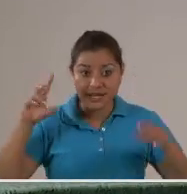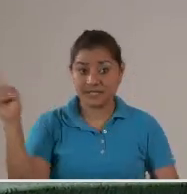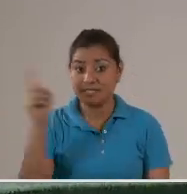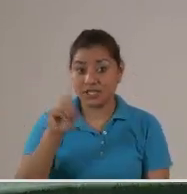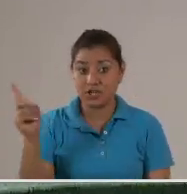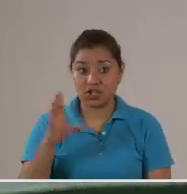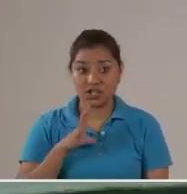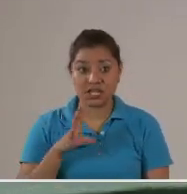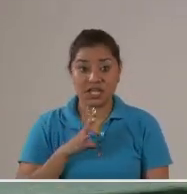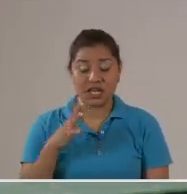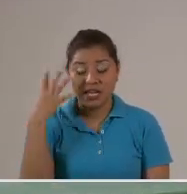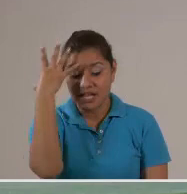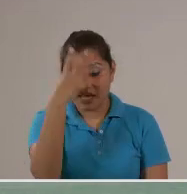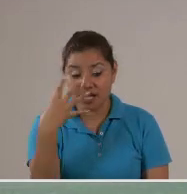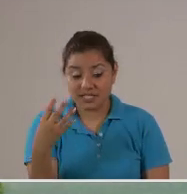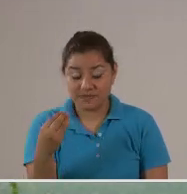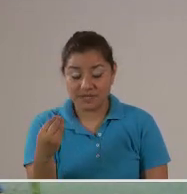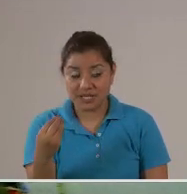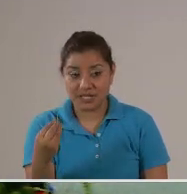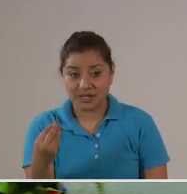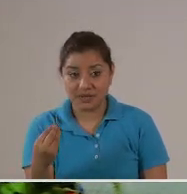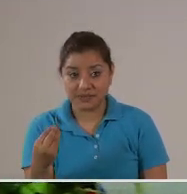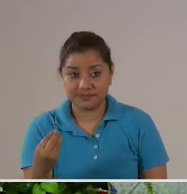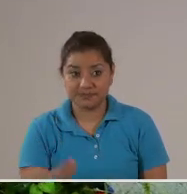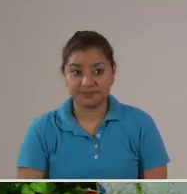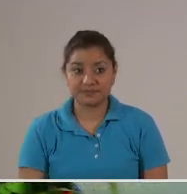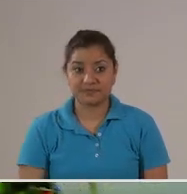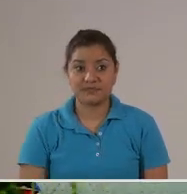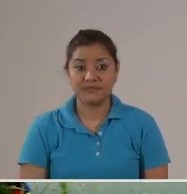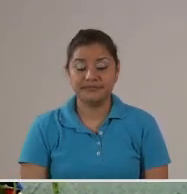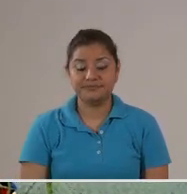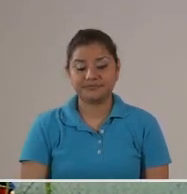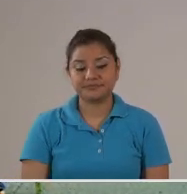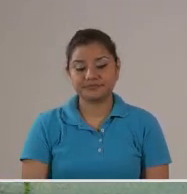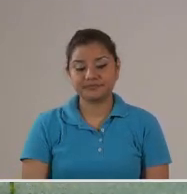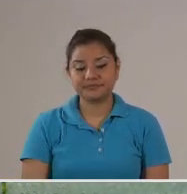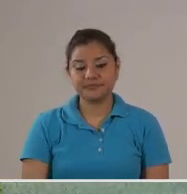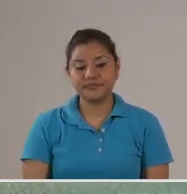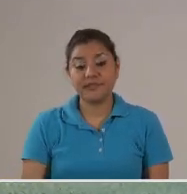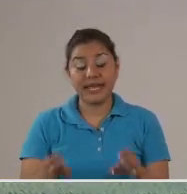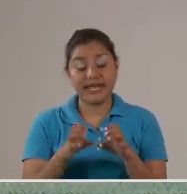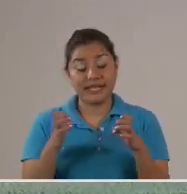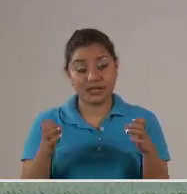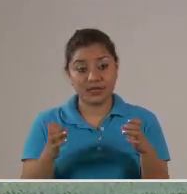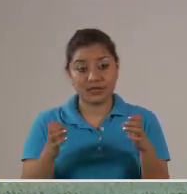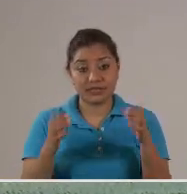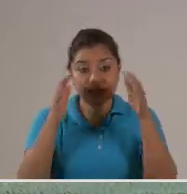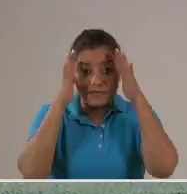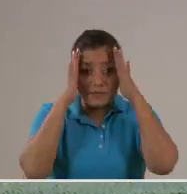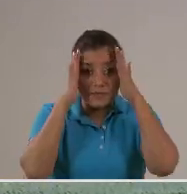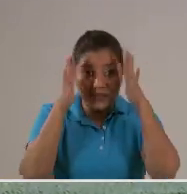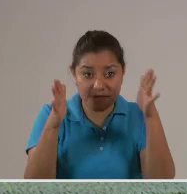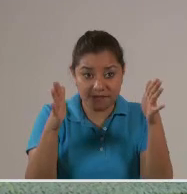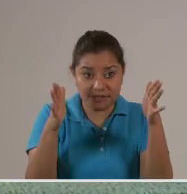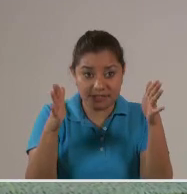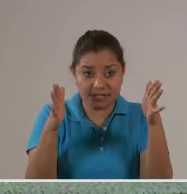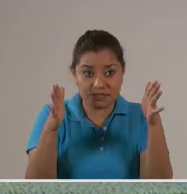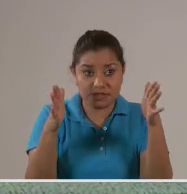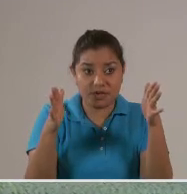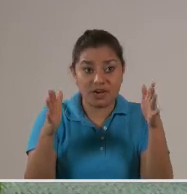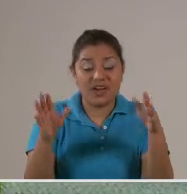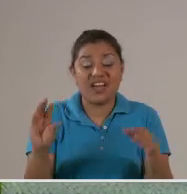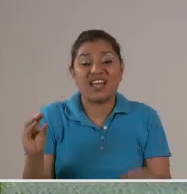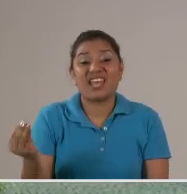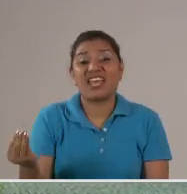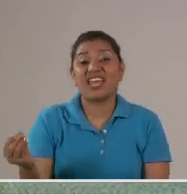espíritu No no es que tengan espíritu muerto por eso hago el énfasis porque la mayoría de las Biblias dice no